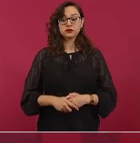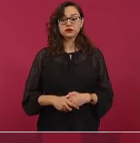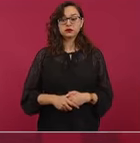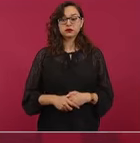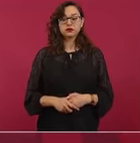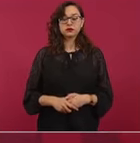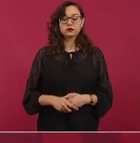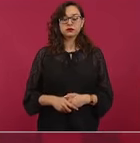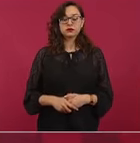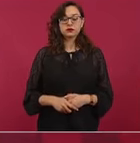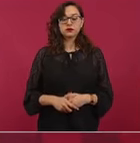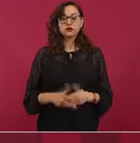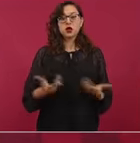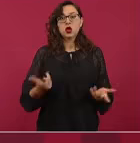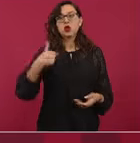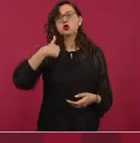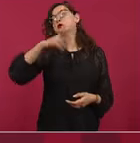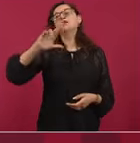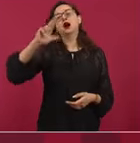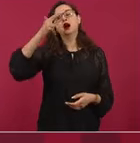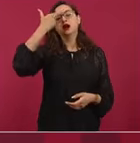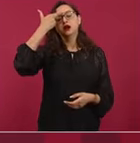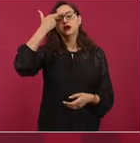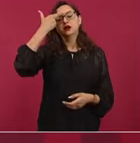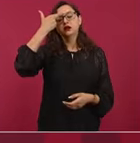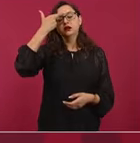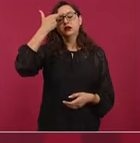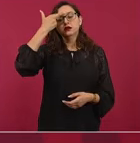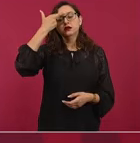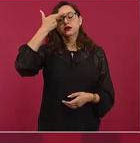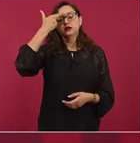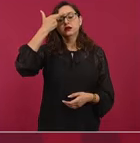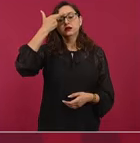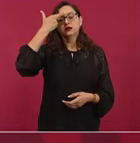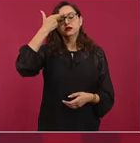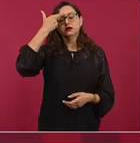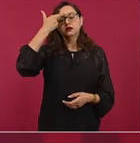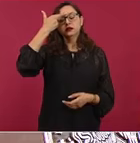una de las memorias de, pues,